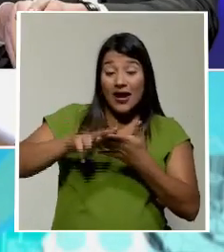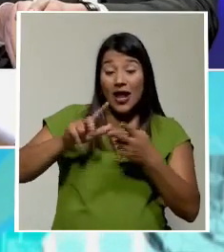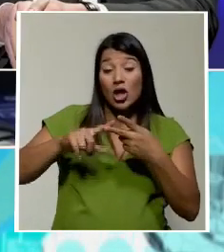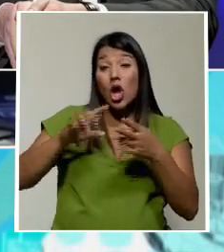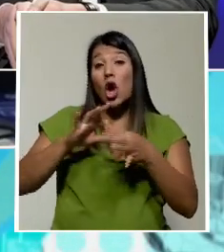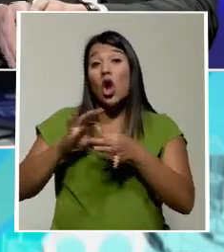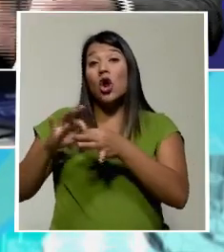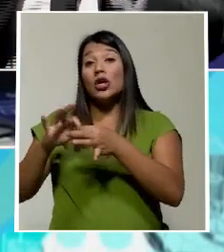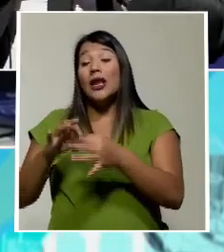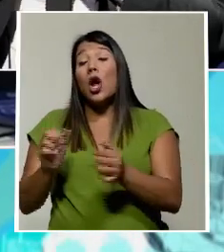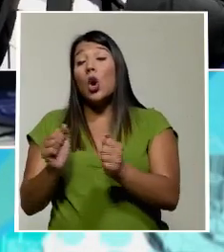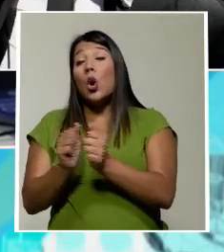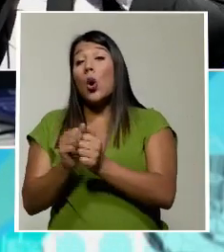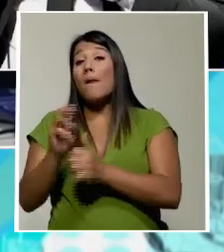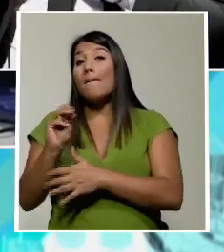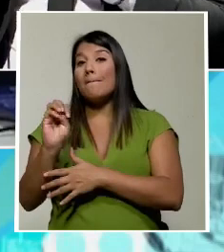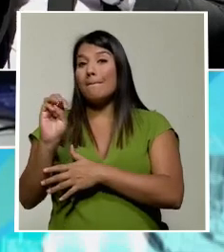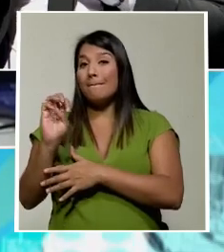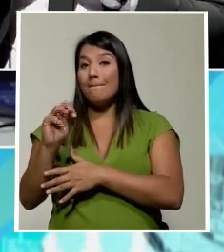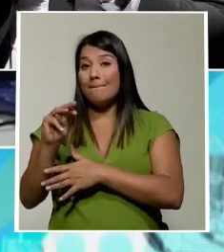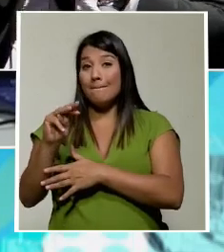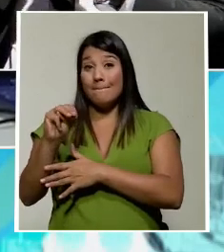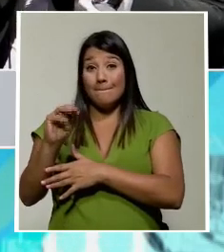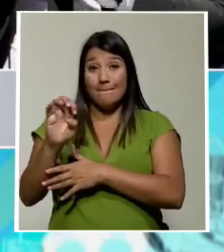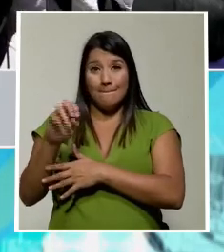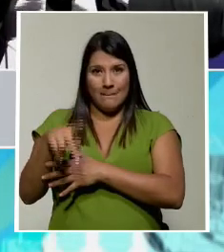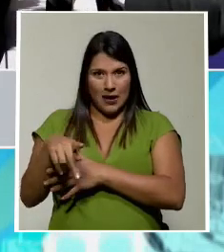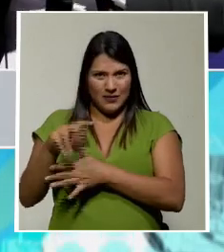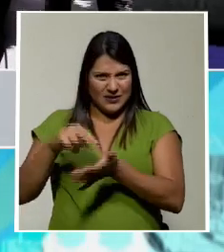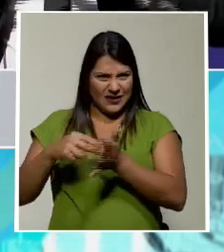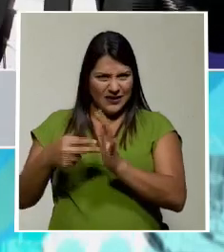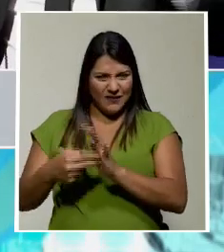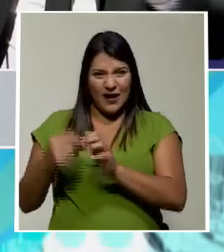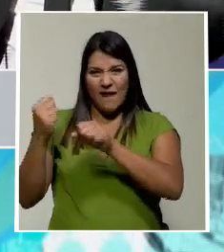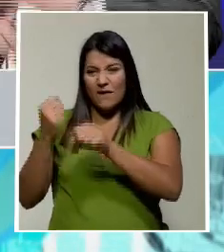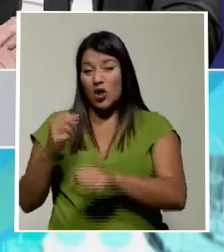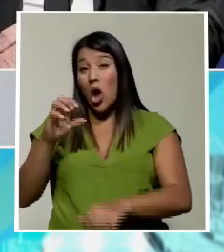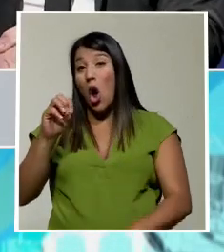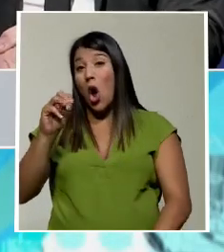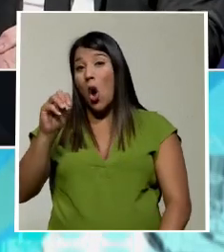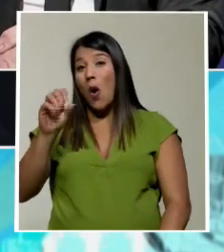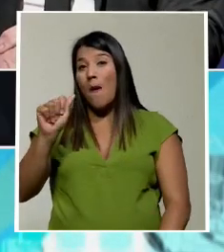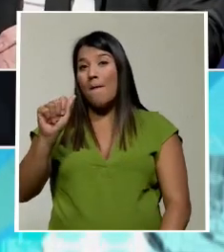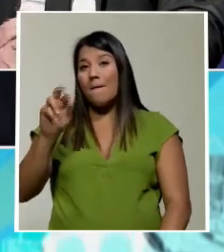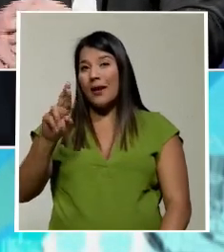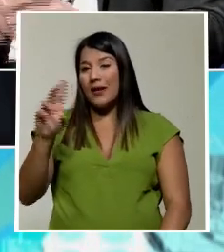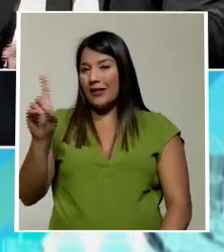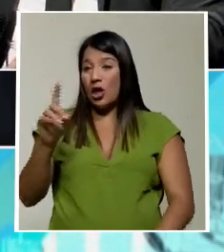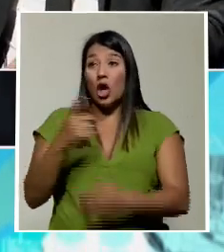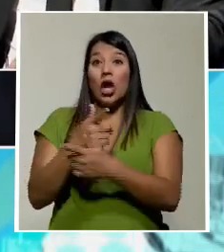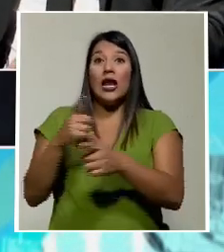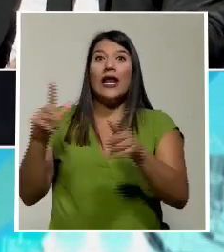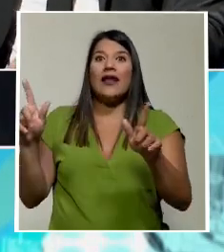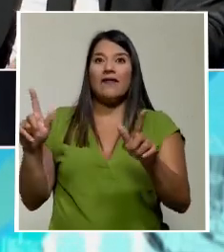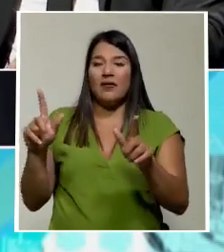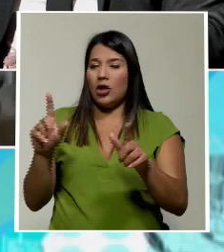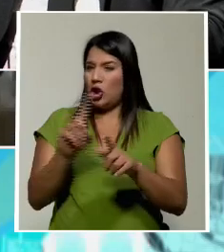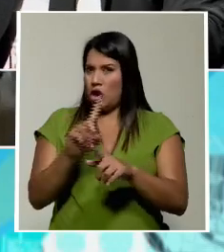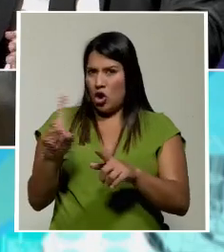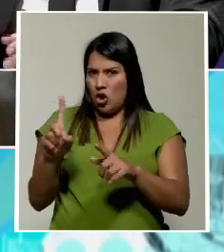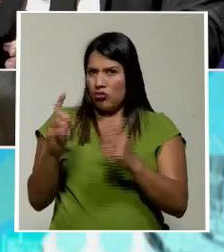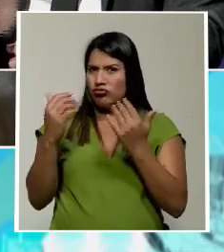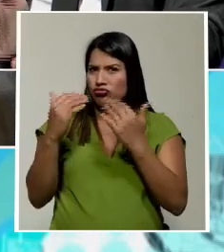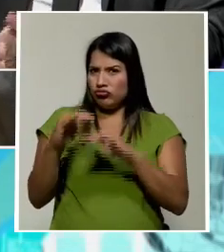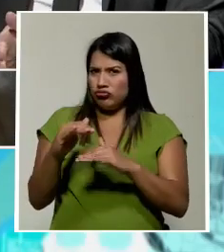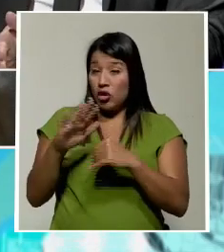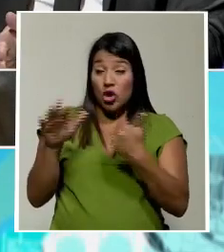el Ministerio de Educación Pública. Entonces, nosotros no tenemos libertad o libre acción en este proyecto. Nosotros todo lo que propongamos lo